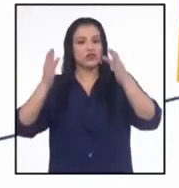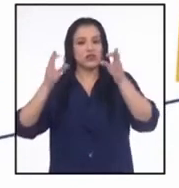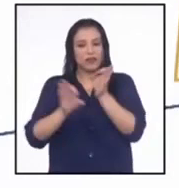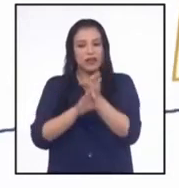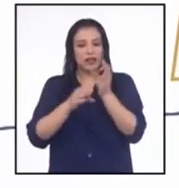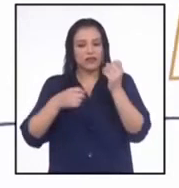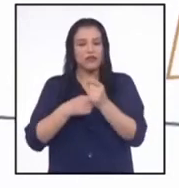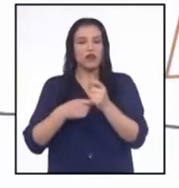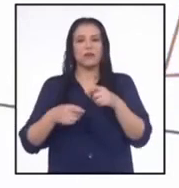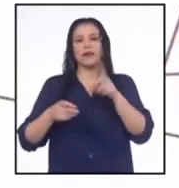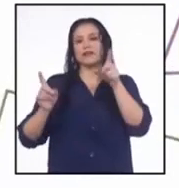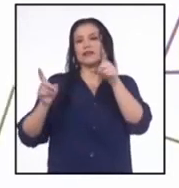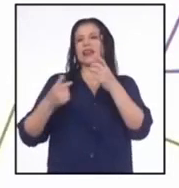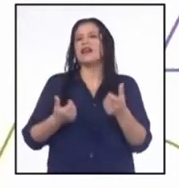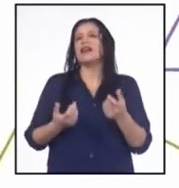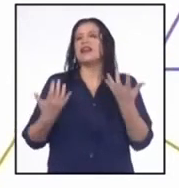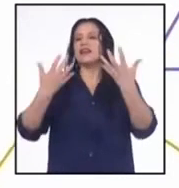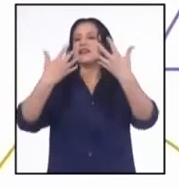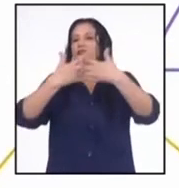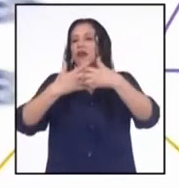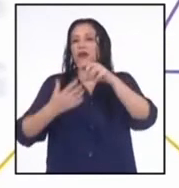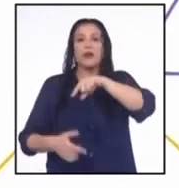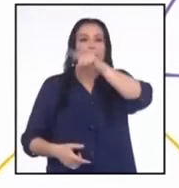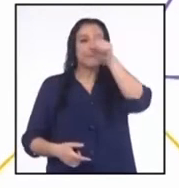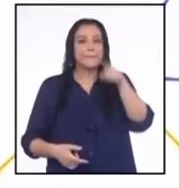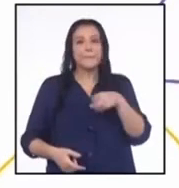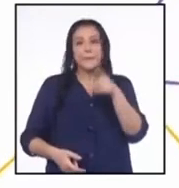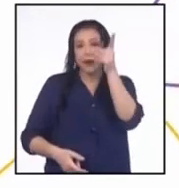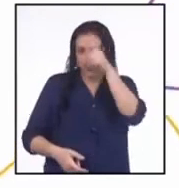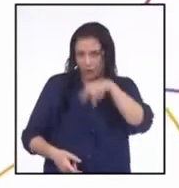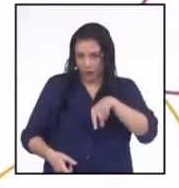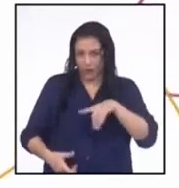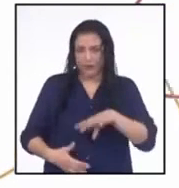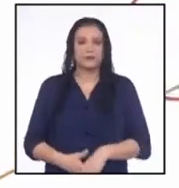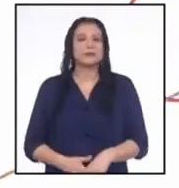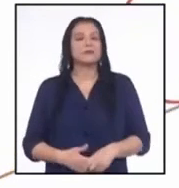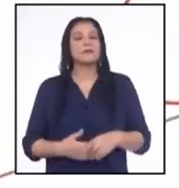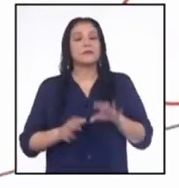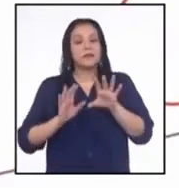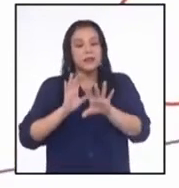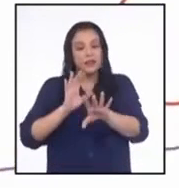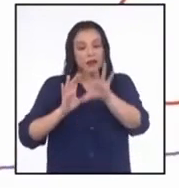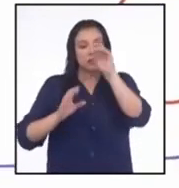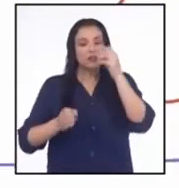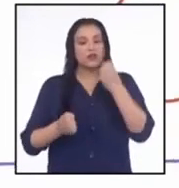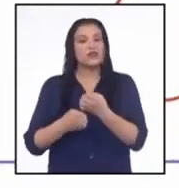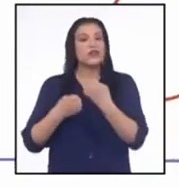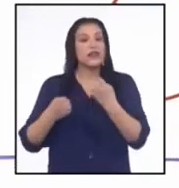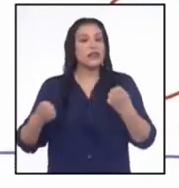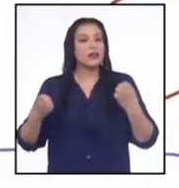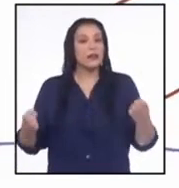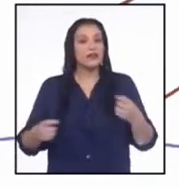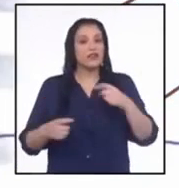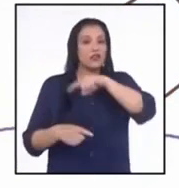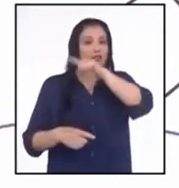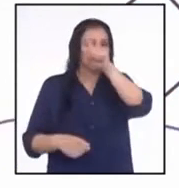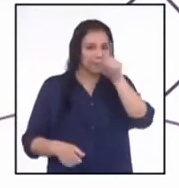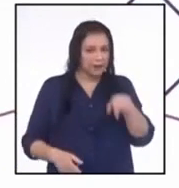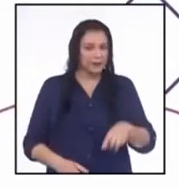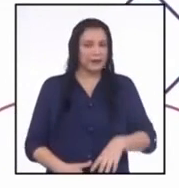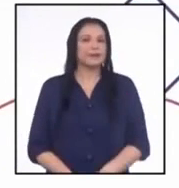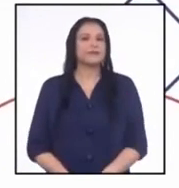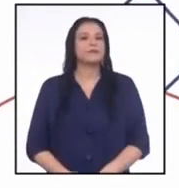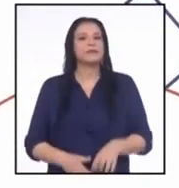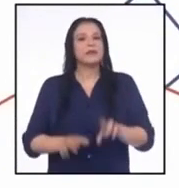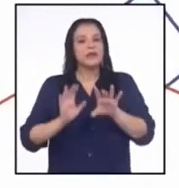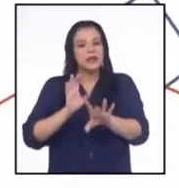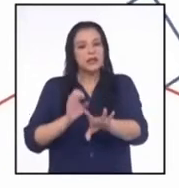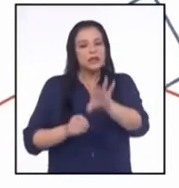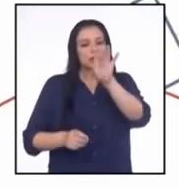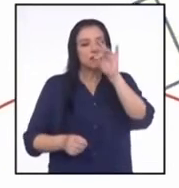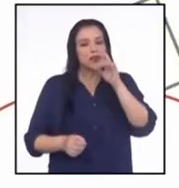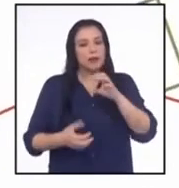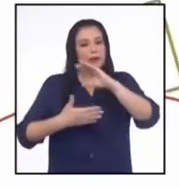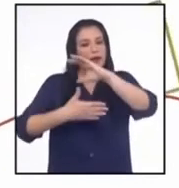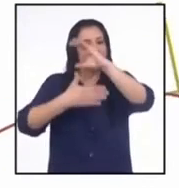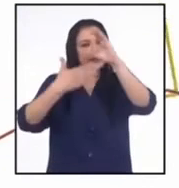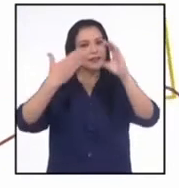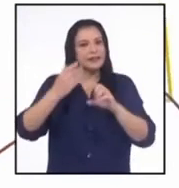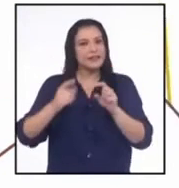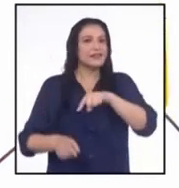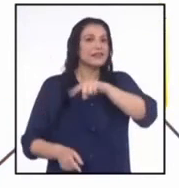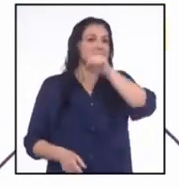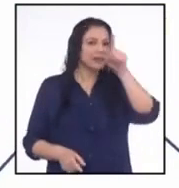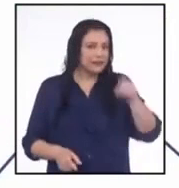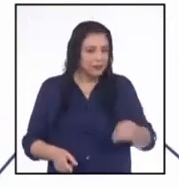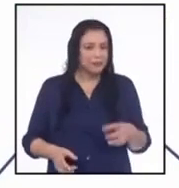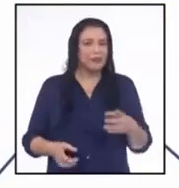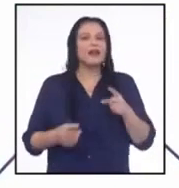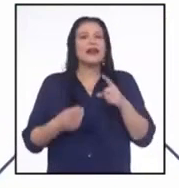formas geométricas relacionadas con las parábolas. Identificamos los elementos de la parábola. Identificamos las características